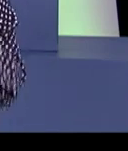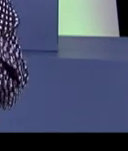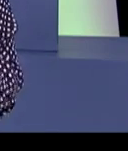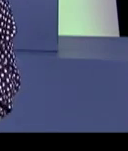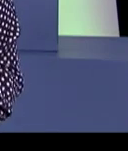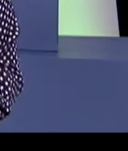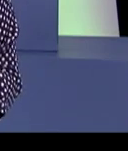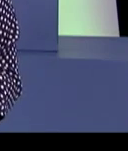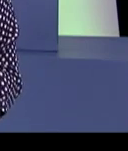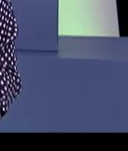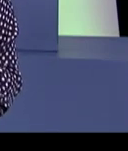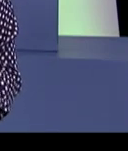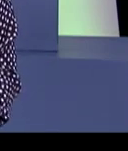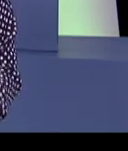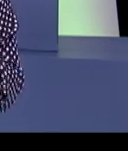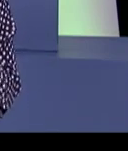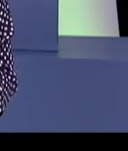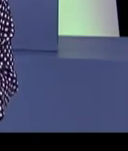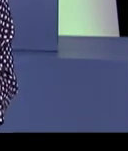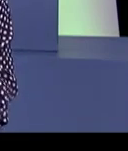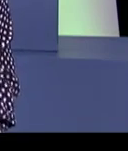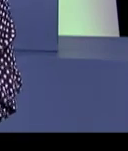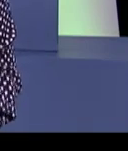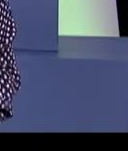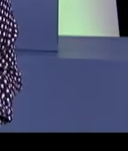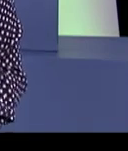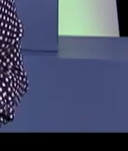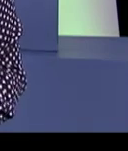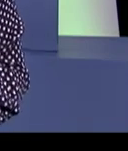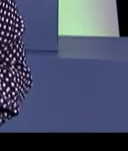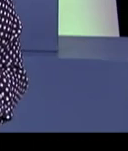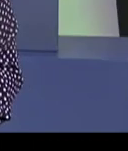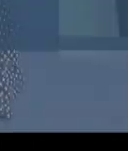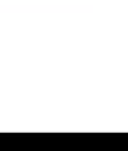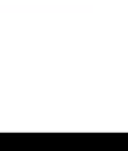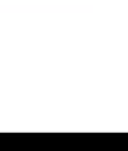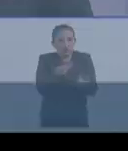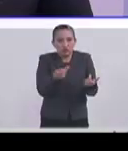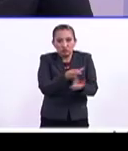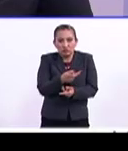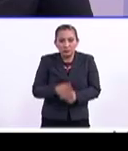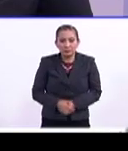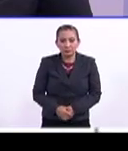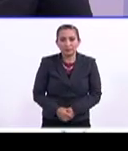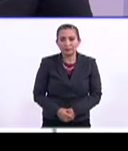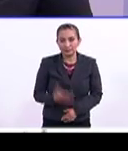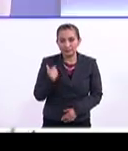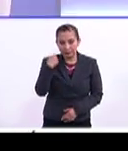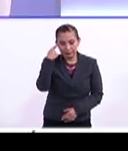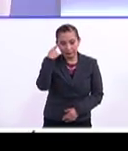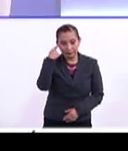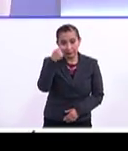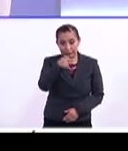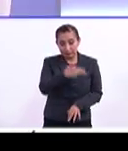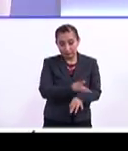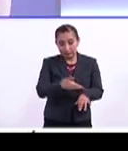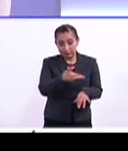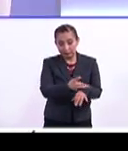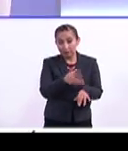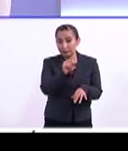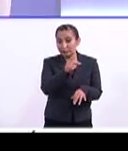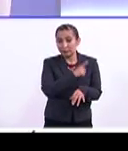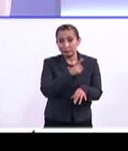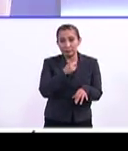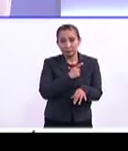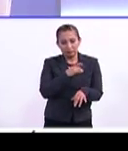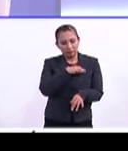explicó qué aspectos debe considerar un joven para elegir una carrera. Claro, se debe entender también que el proceso ahora ya no solamente